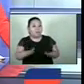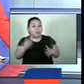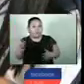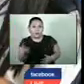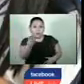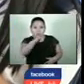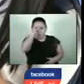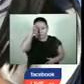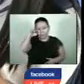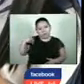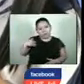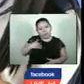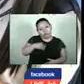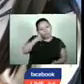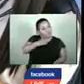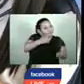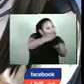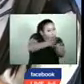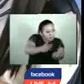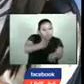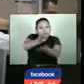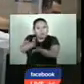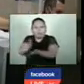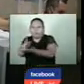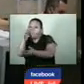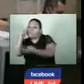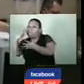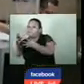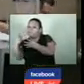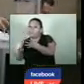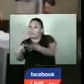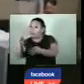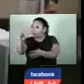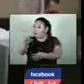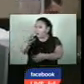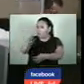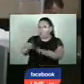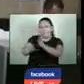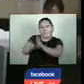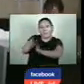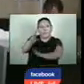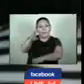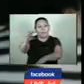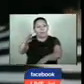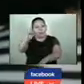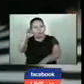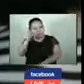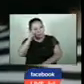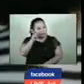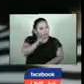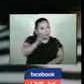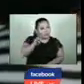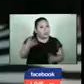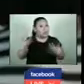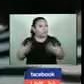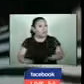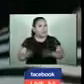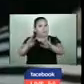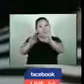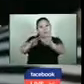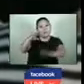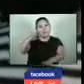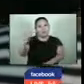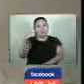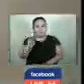Trabajo quienes verifican que se aplica el incremento del 20% al salario mínimo. Son más de 700 inspectores los desplegados a nivel